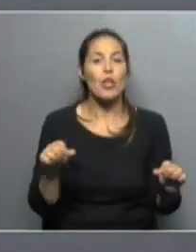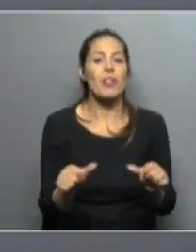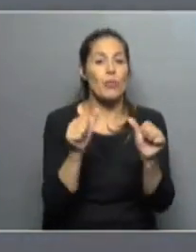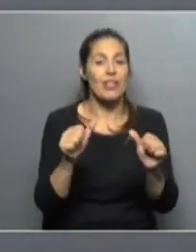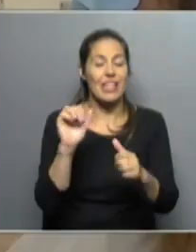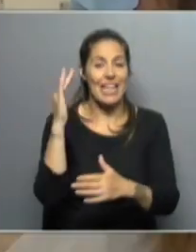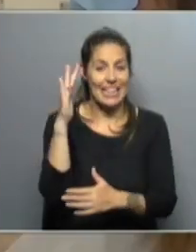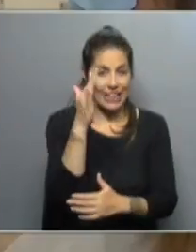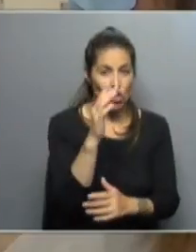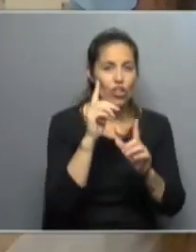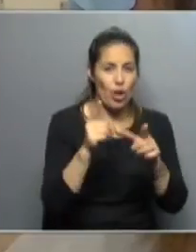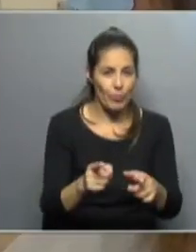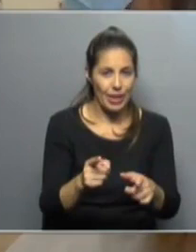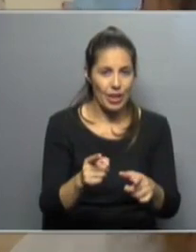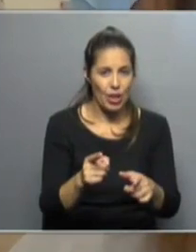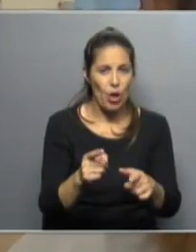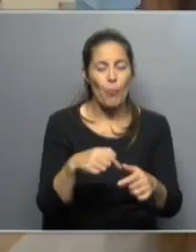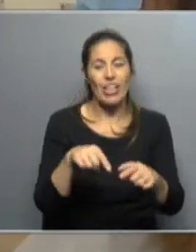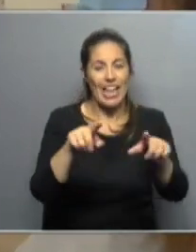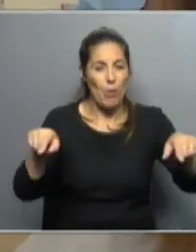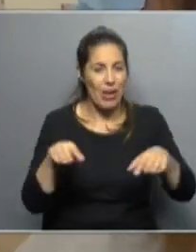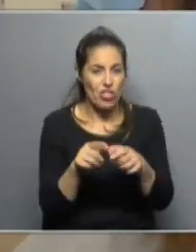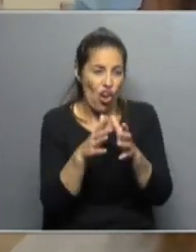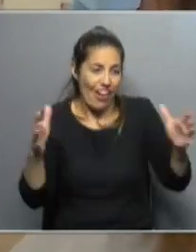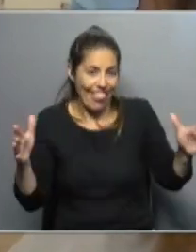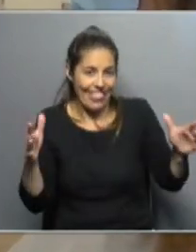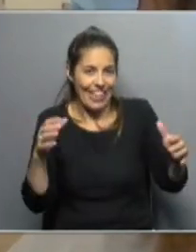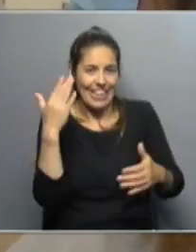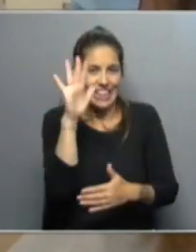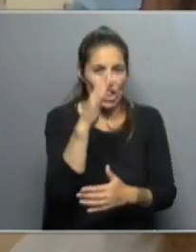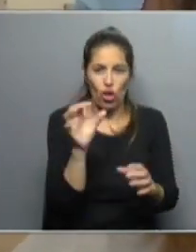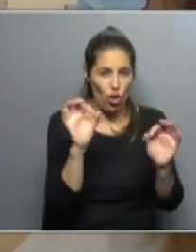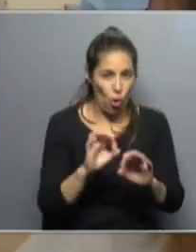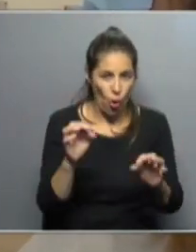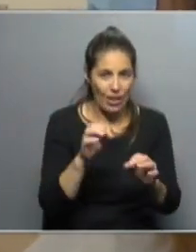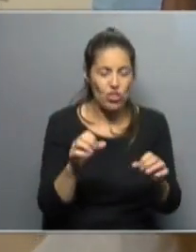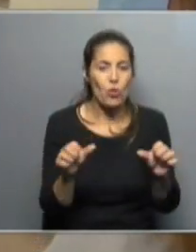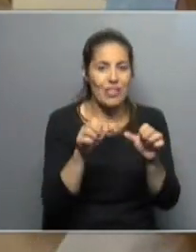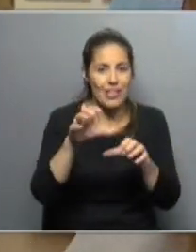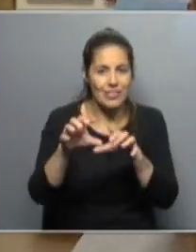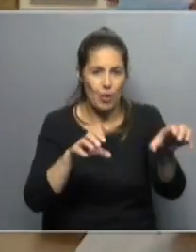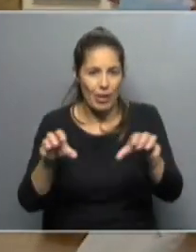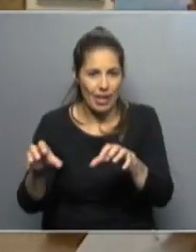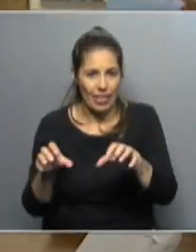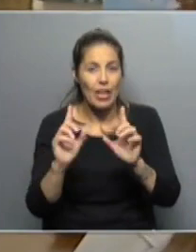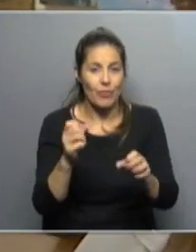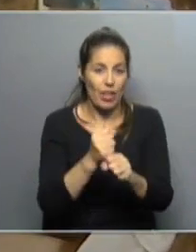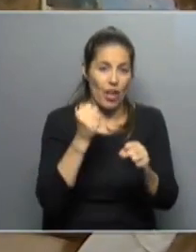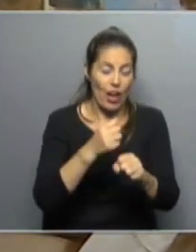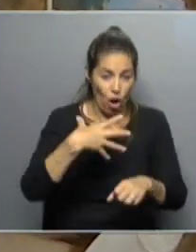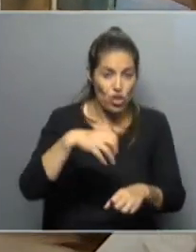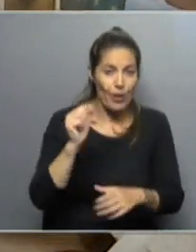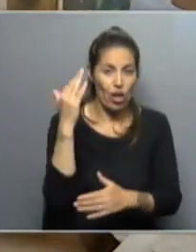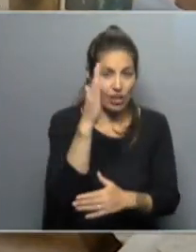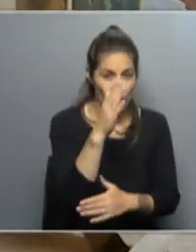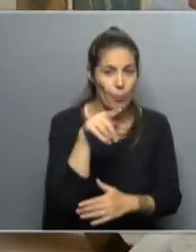muestra, fraccionada, obviamente, porque no hay espacios en el interior tan grandes. Y implica mucho trabajo llevar la muestra al interior, ¿no? Pero